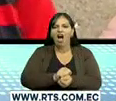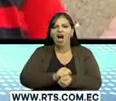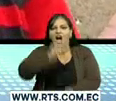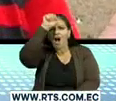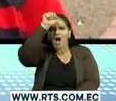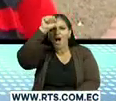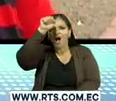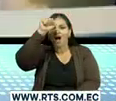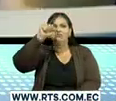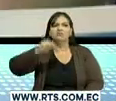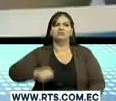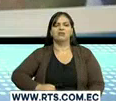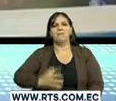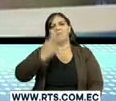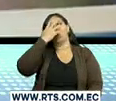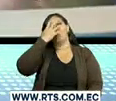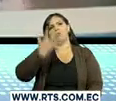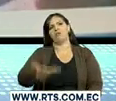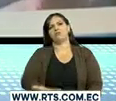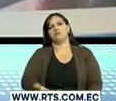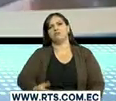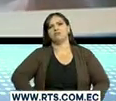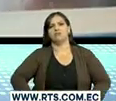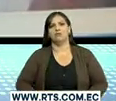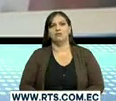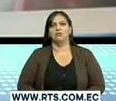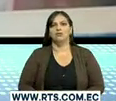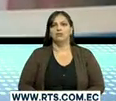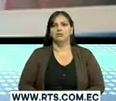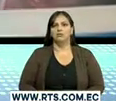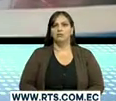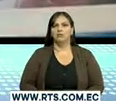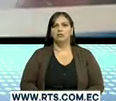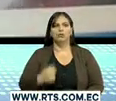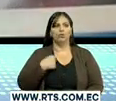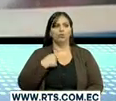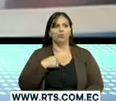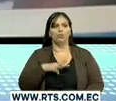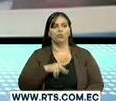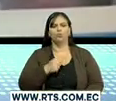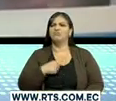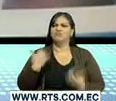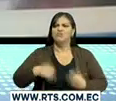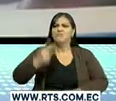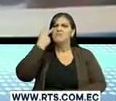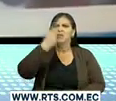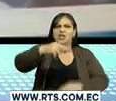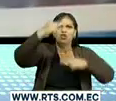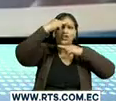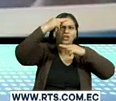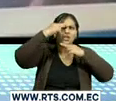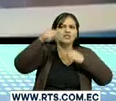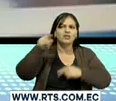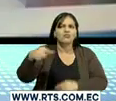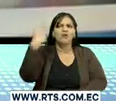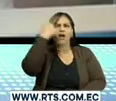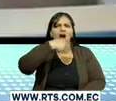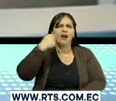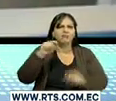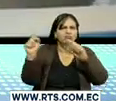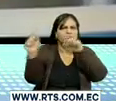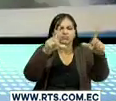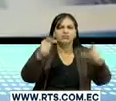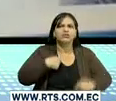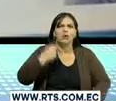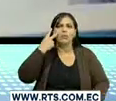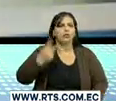justificar. Y esa cara que está ahí no es la tuya. No, se parece a mí. Pero anda con la misma ropa que yo te di. No, ese no yo.